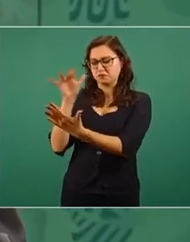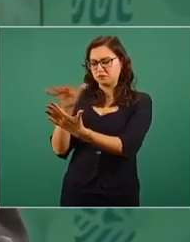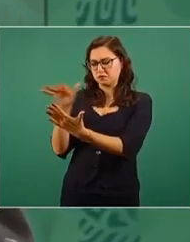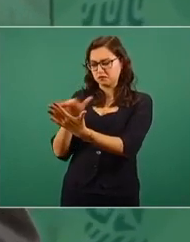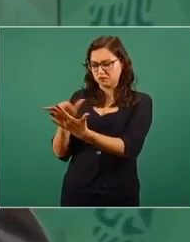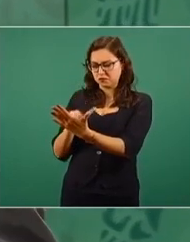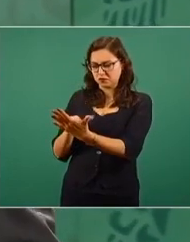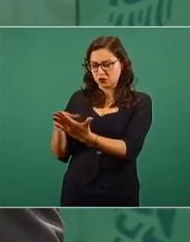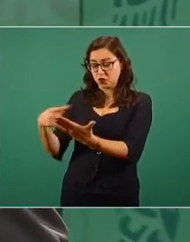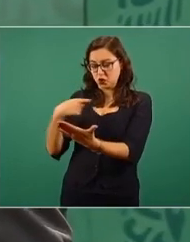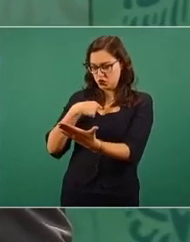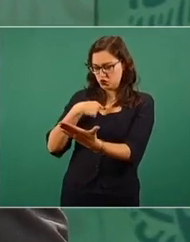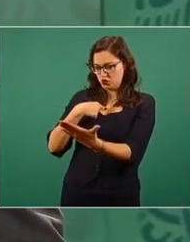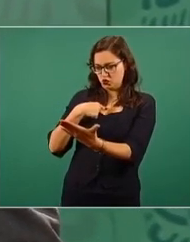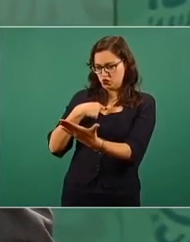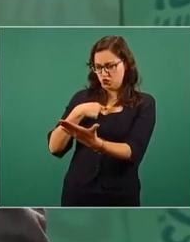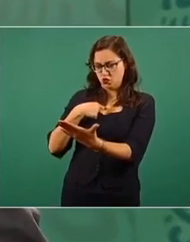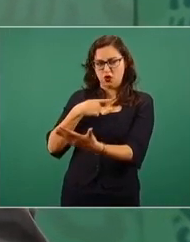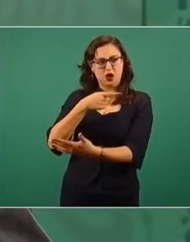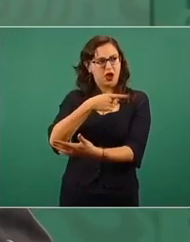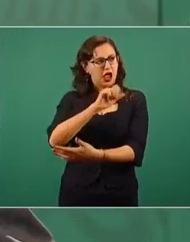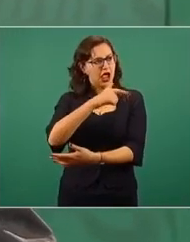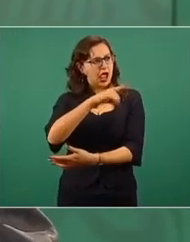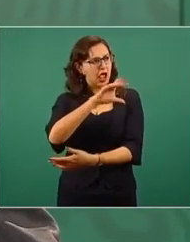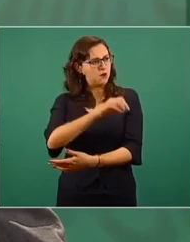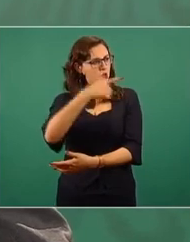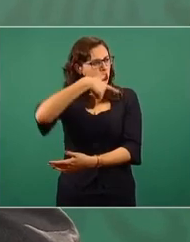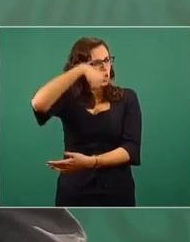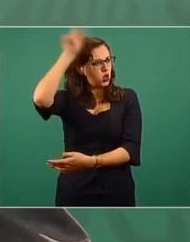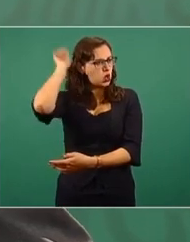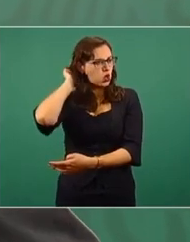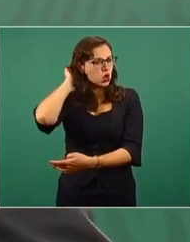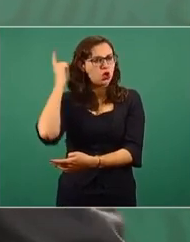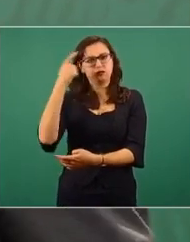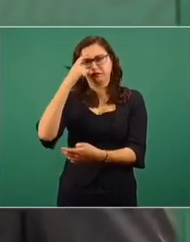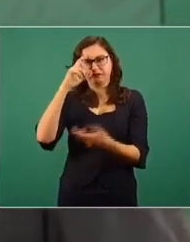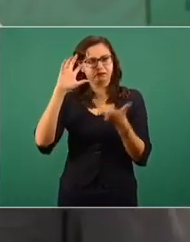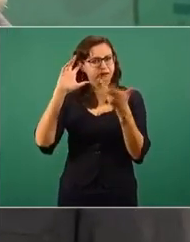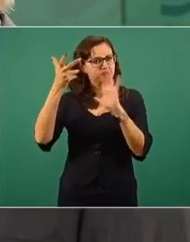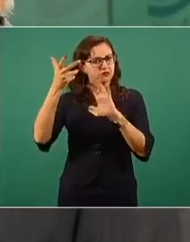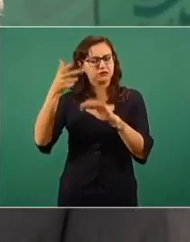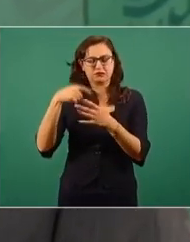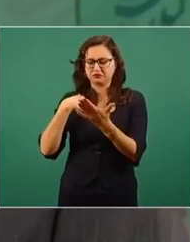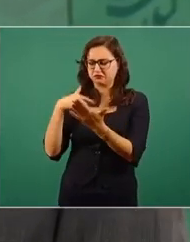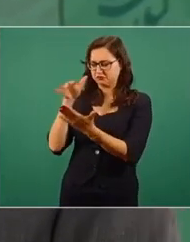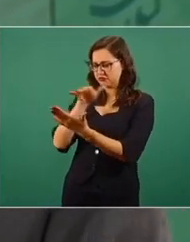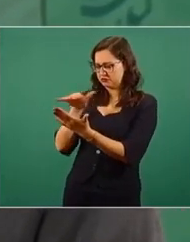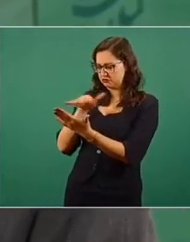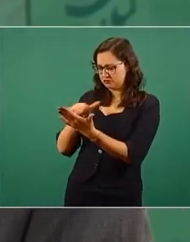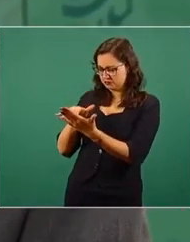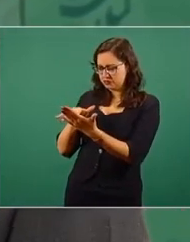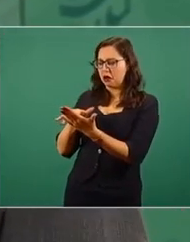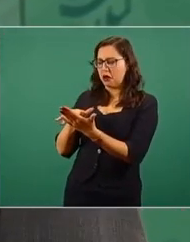yo mal en mis facultades mentales, que no estaba yo cuerdo, que estaba yo